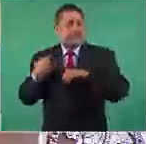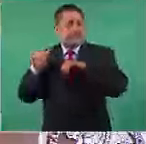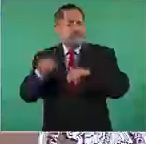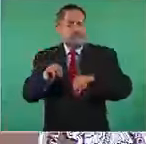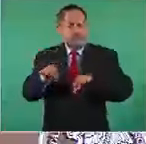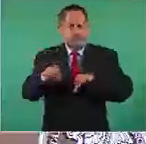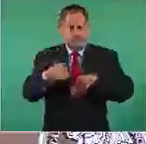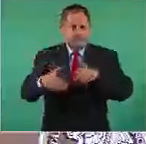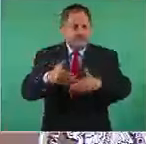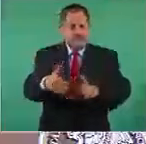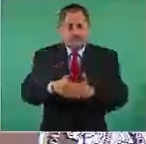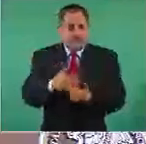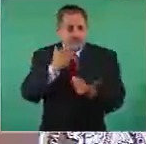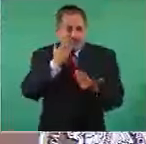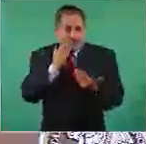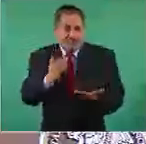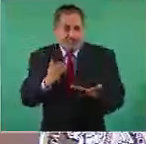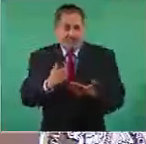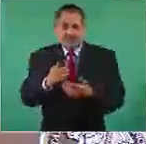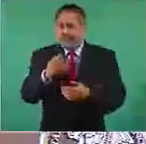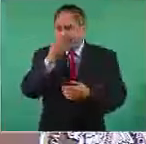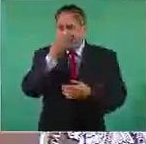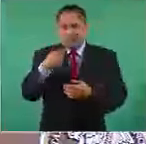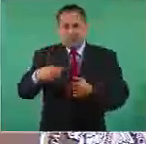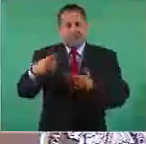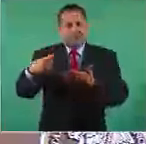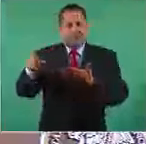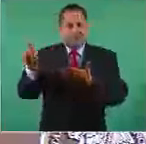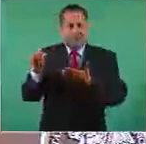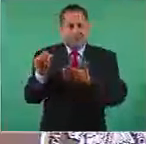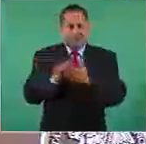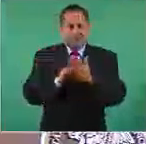A más tardar en 6 meses.